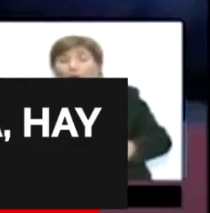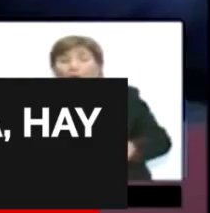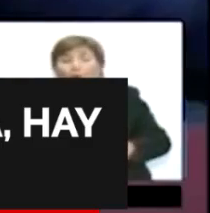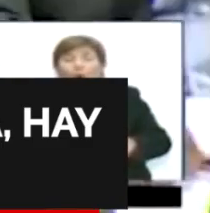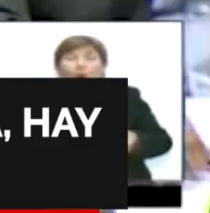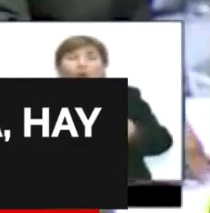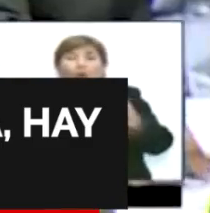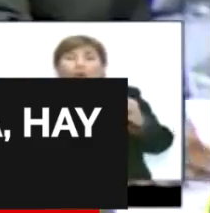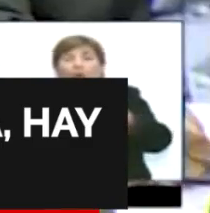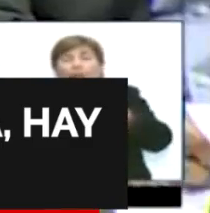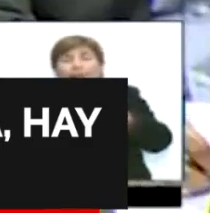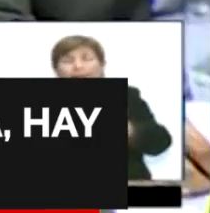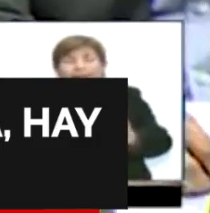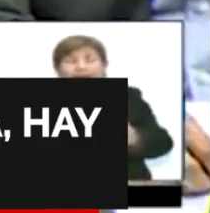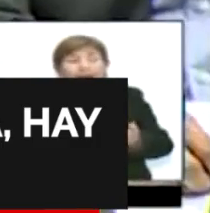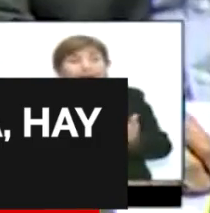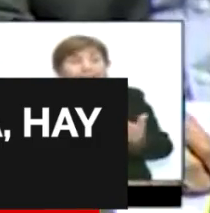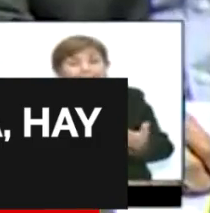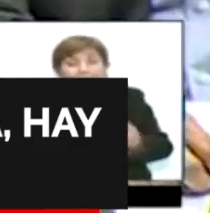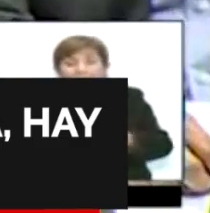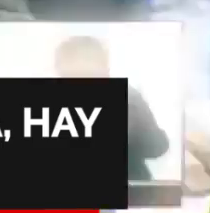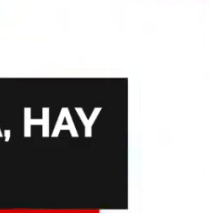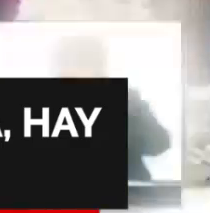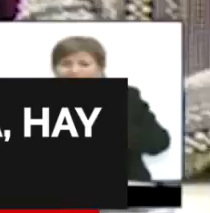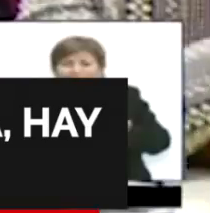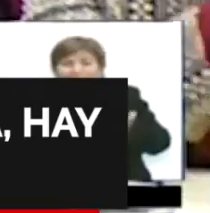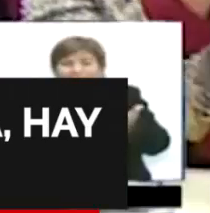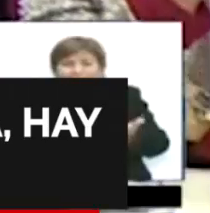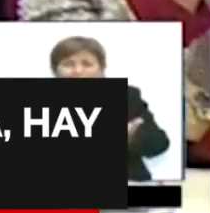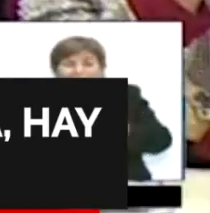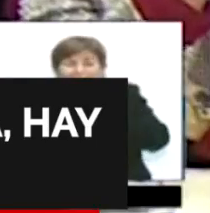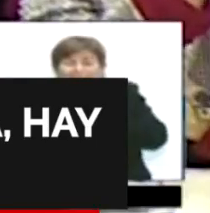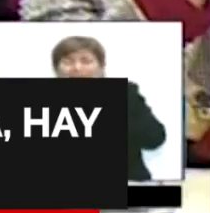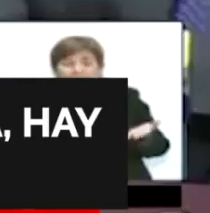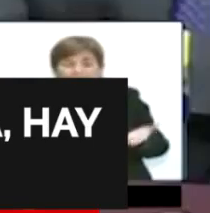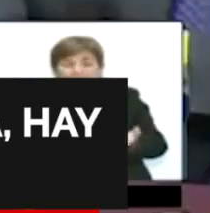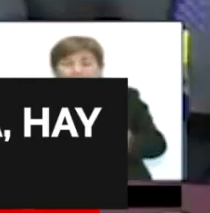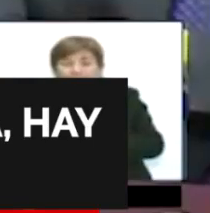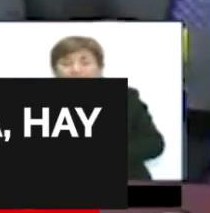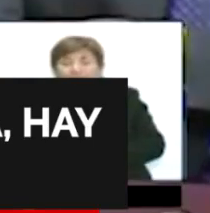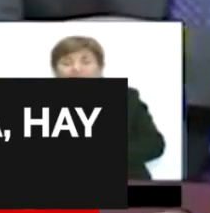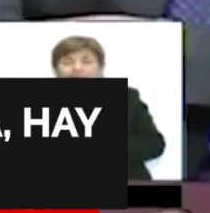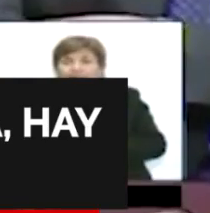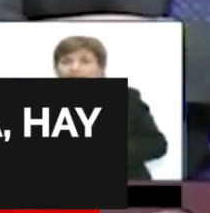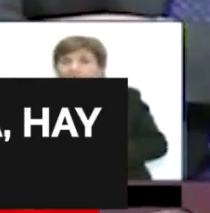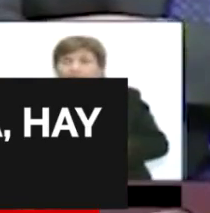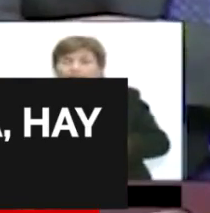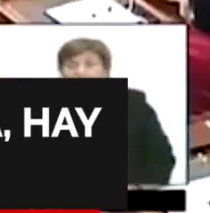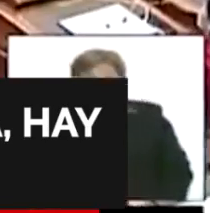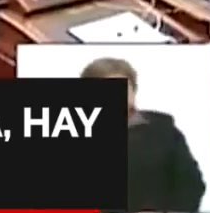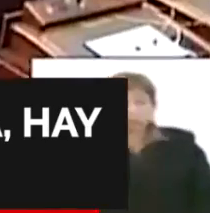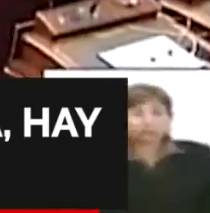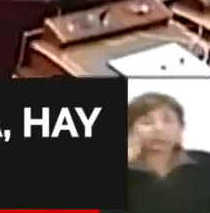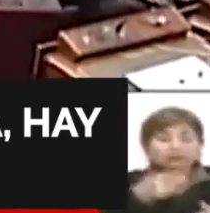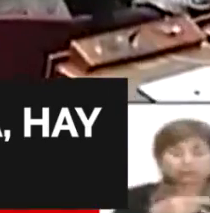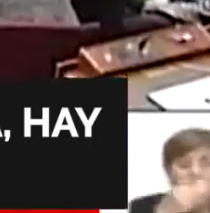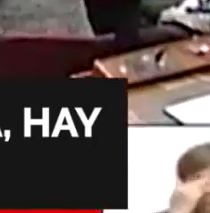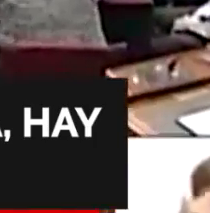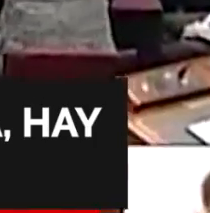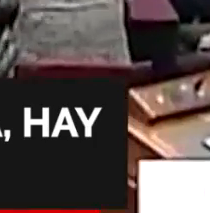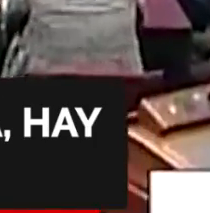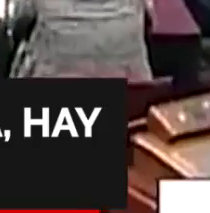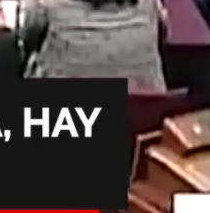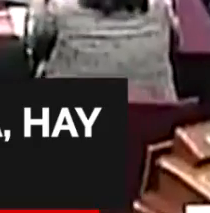como congresistas, digamos, disueltos? En medio de la discusión, los nervios parecían invadir a los fujimoristas